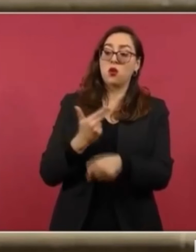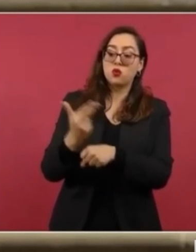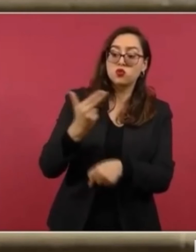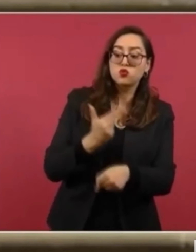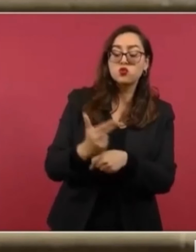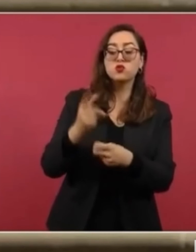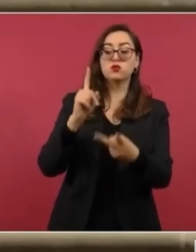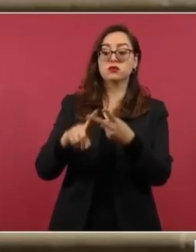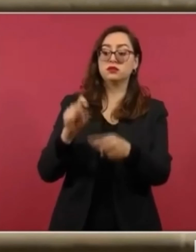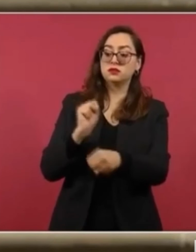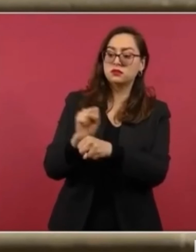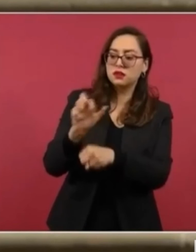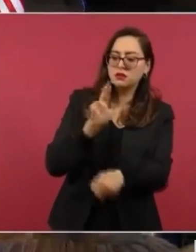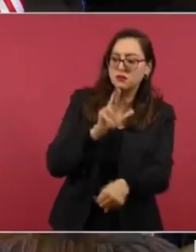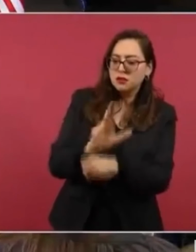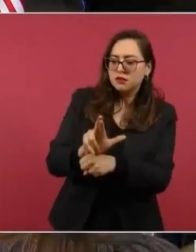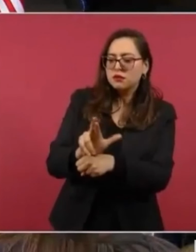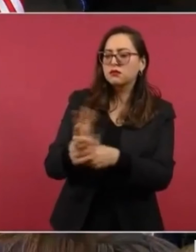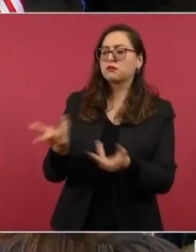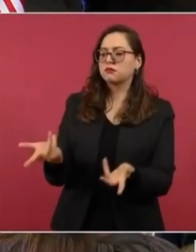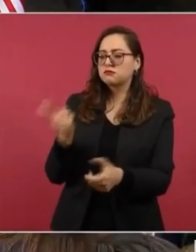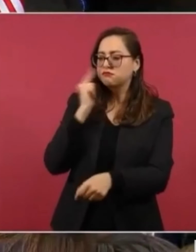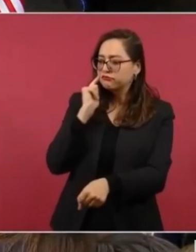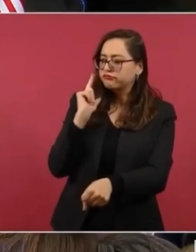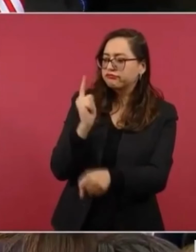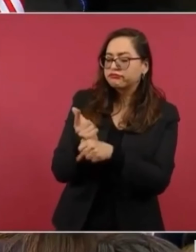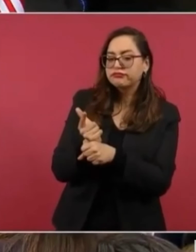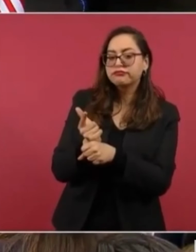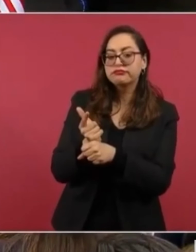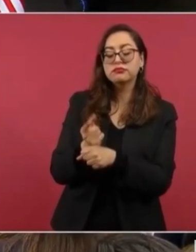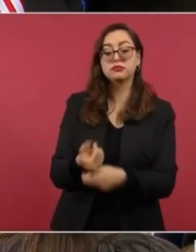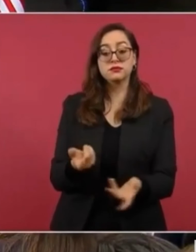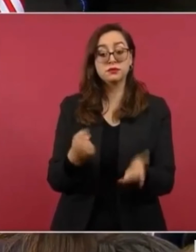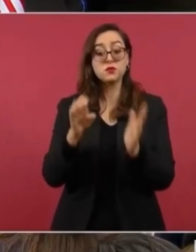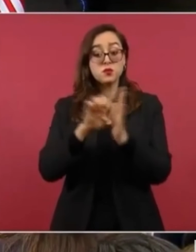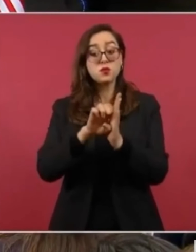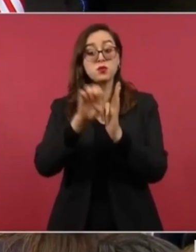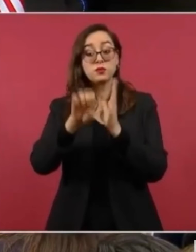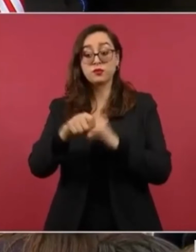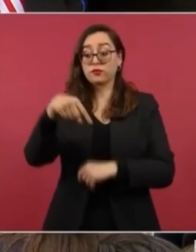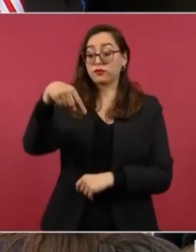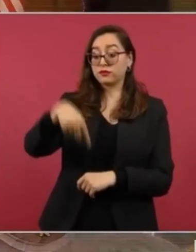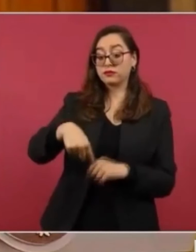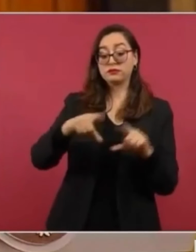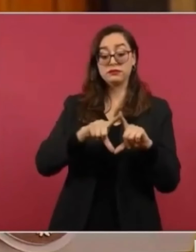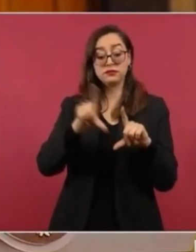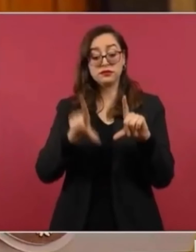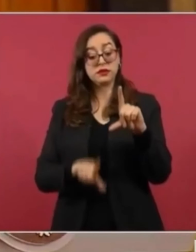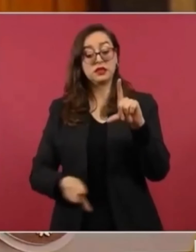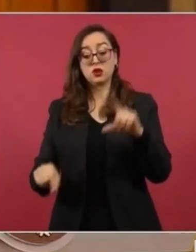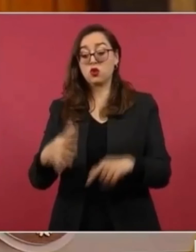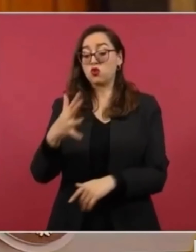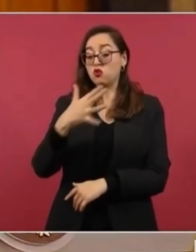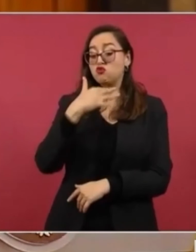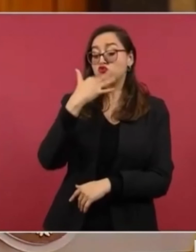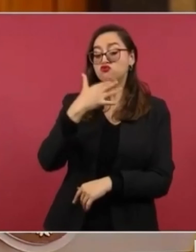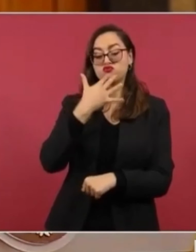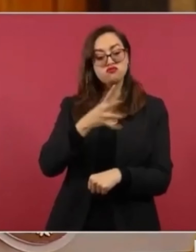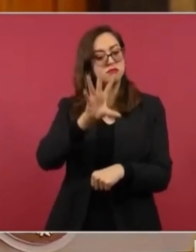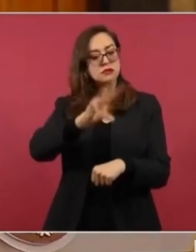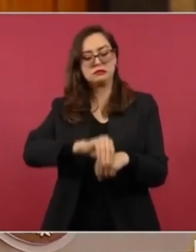Salvador. Por ejemplo, en nuestro país, como no se permite la corrupción y